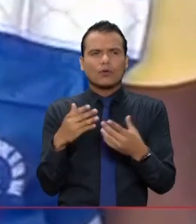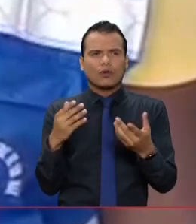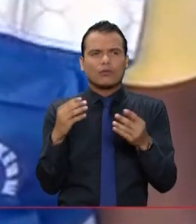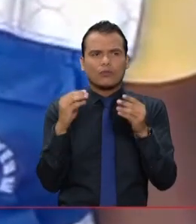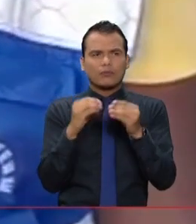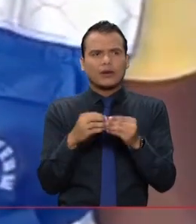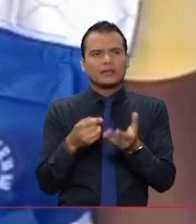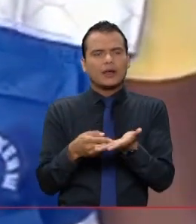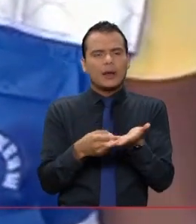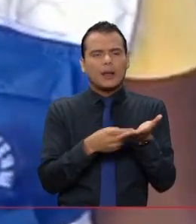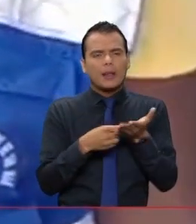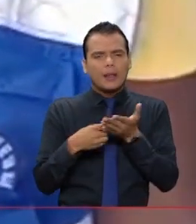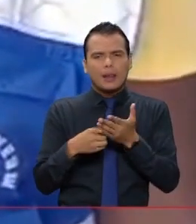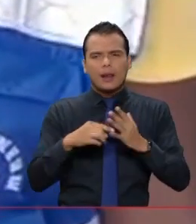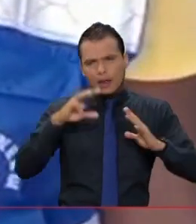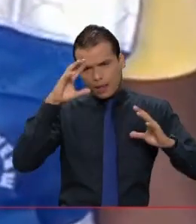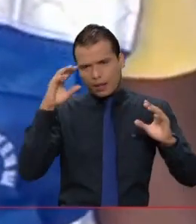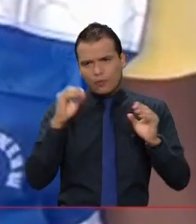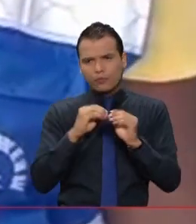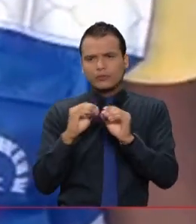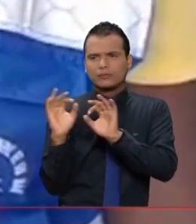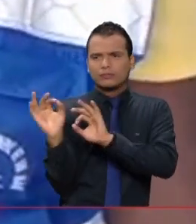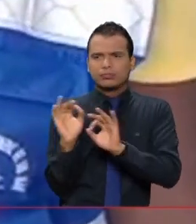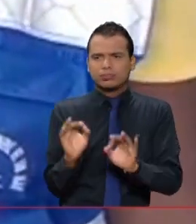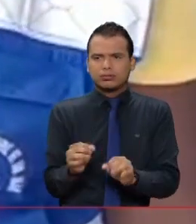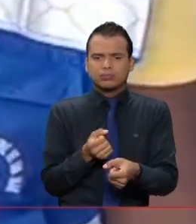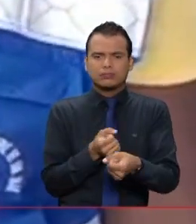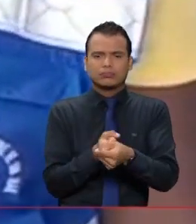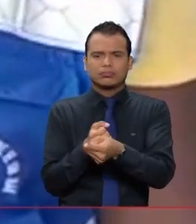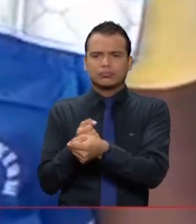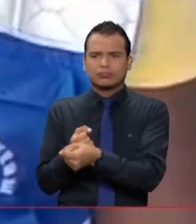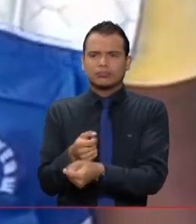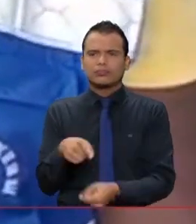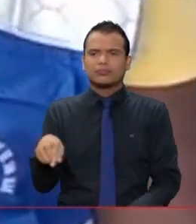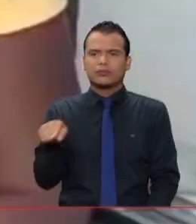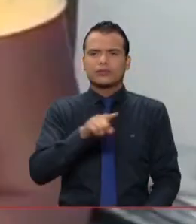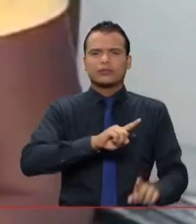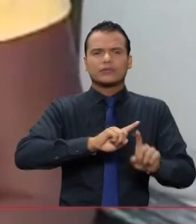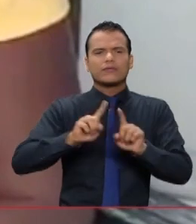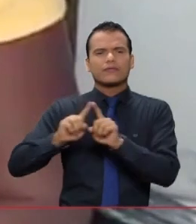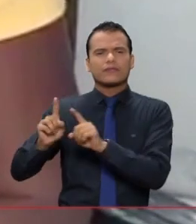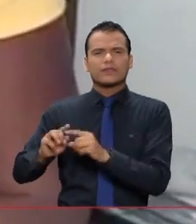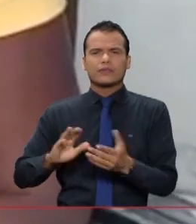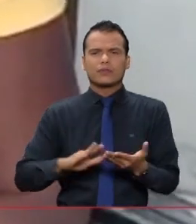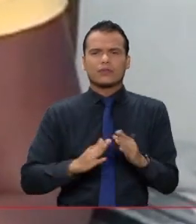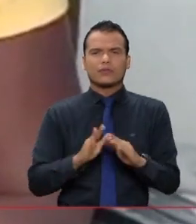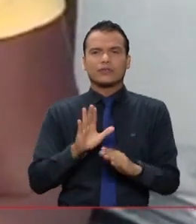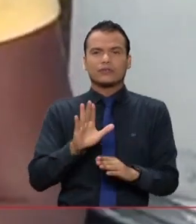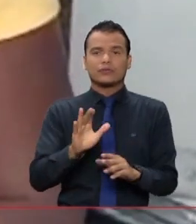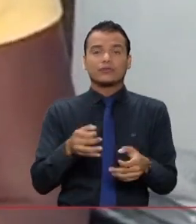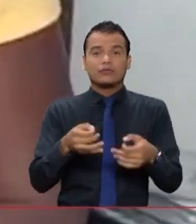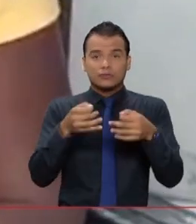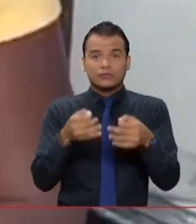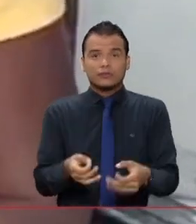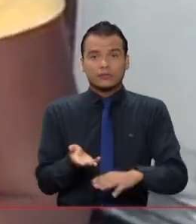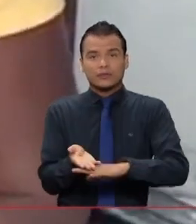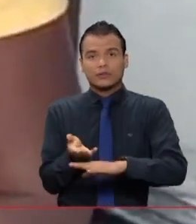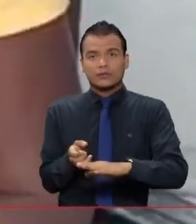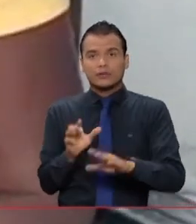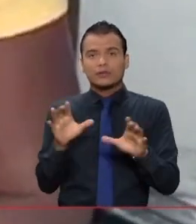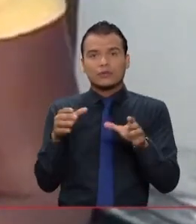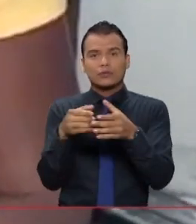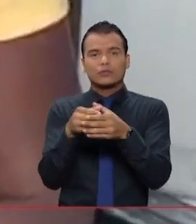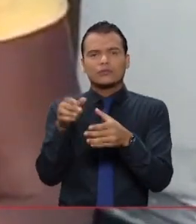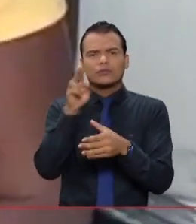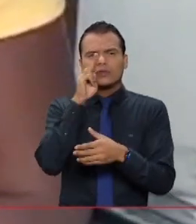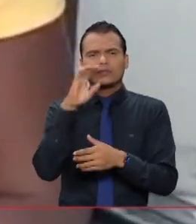y los aliados vienen brindando el acompañamiento a estas comunidades. Por eso exigimos al gobierno nacional el cese al